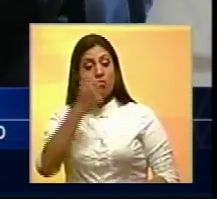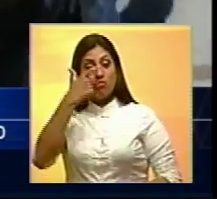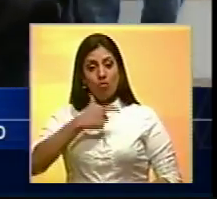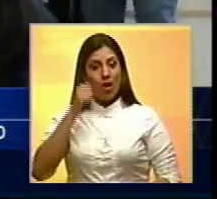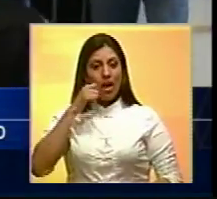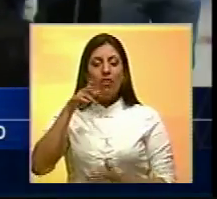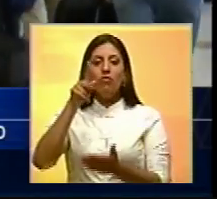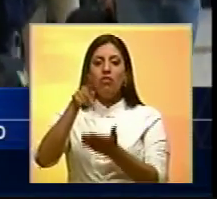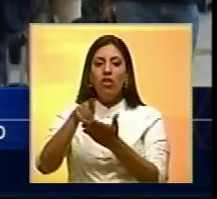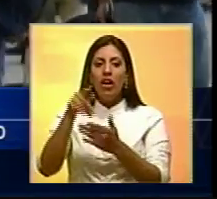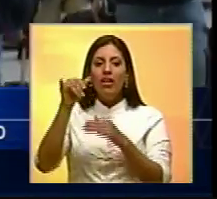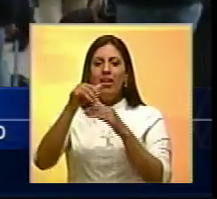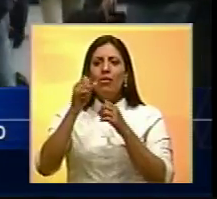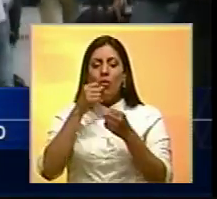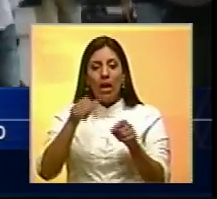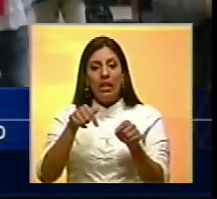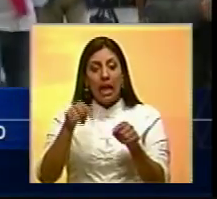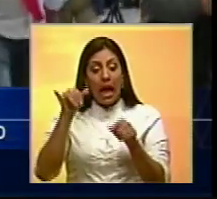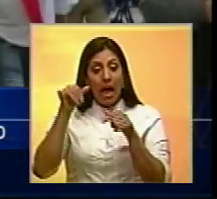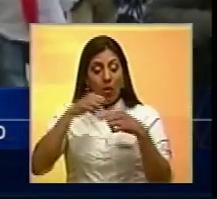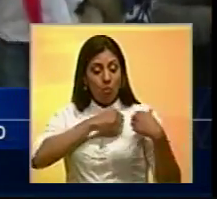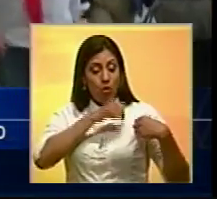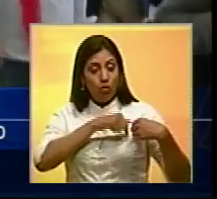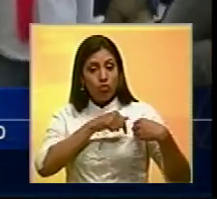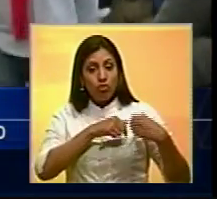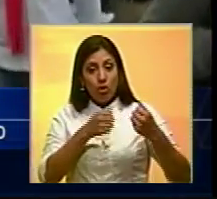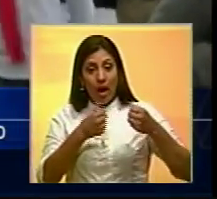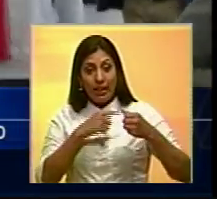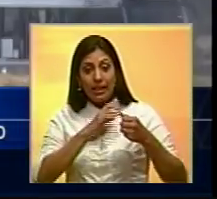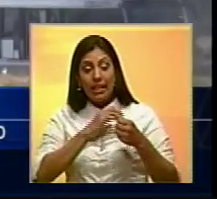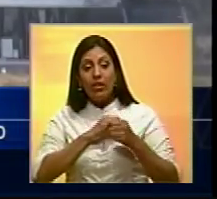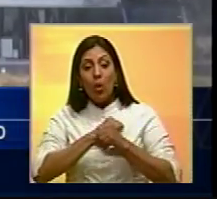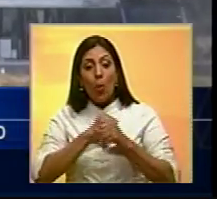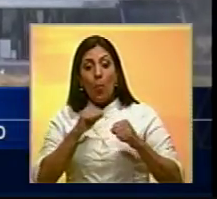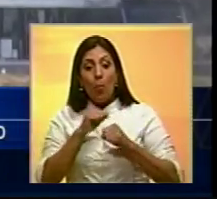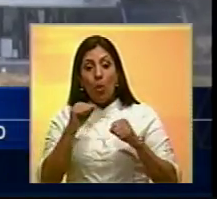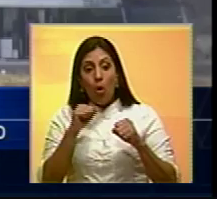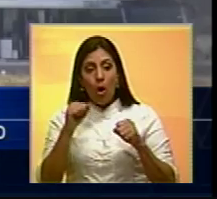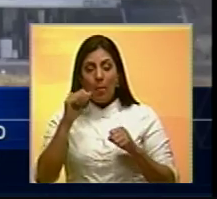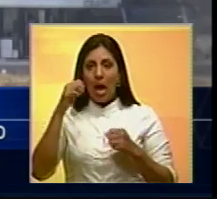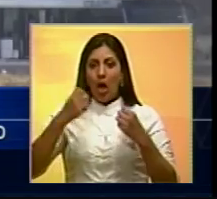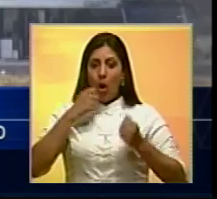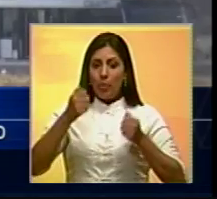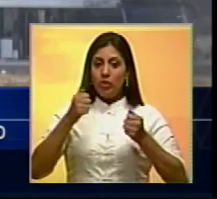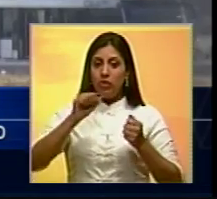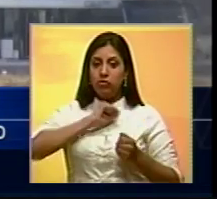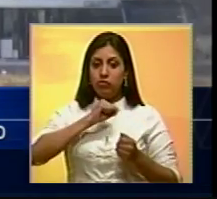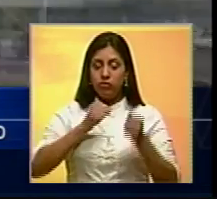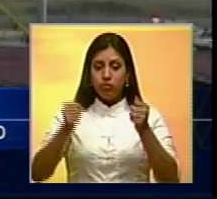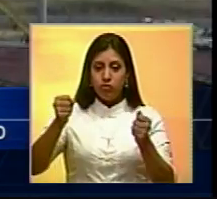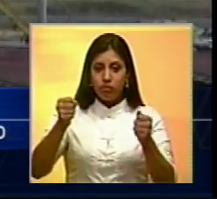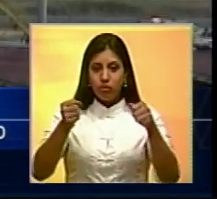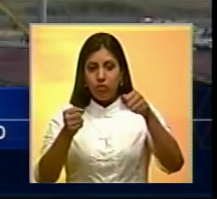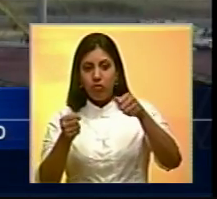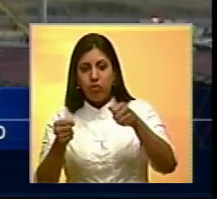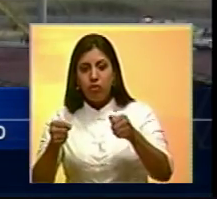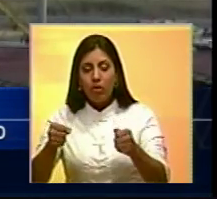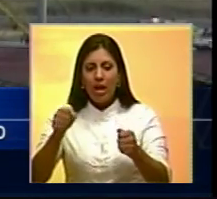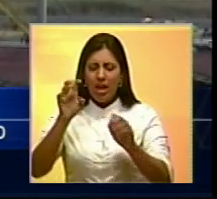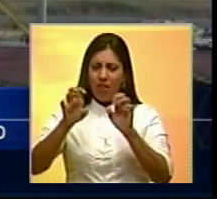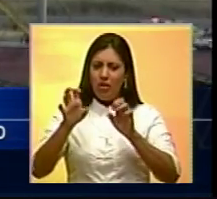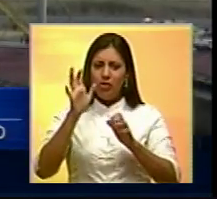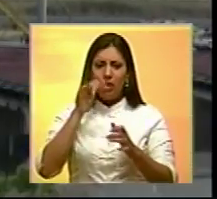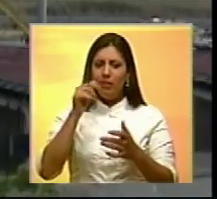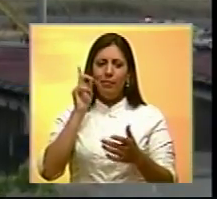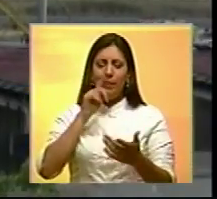se acercó a la tripulación e indicó que en su bolso de mano transportaba un artefacto explosivo. Con el regreso de la aeronave y tras un análisis,